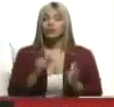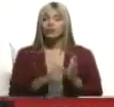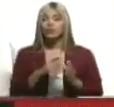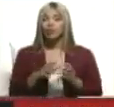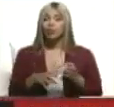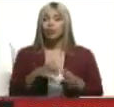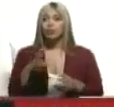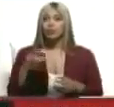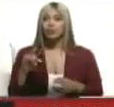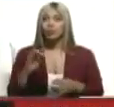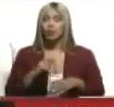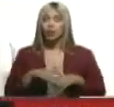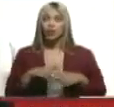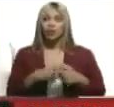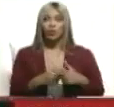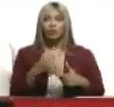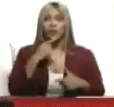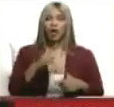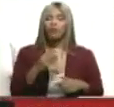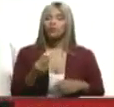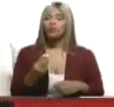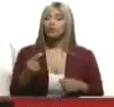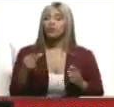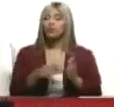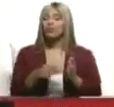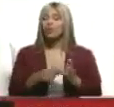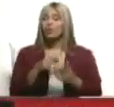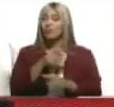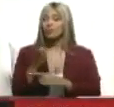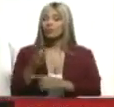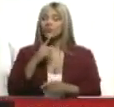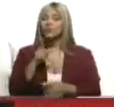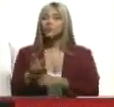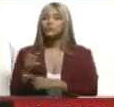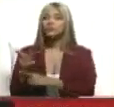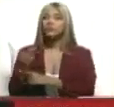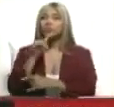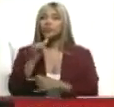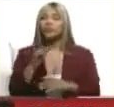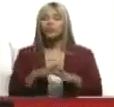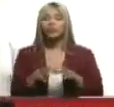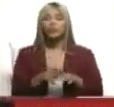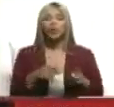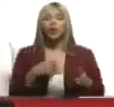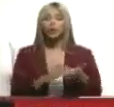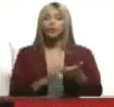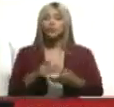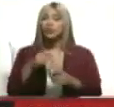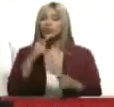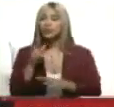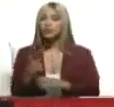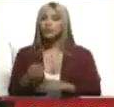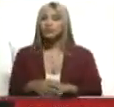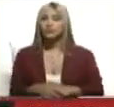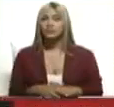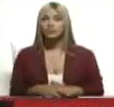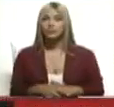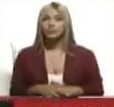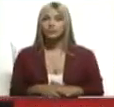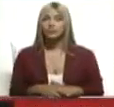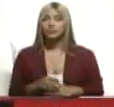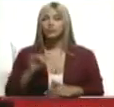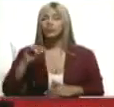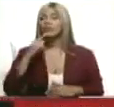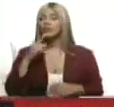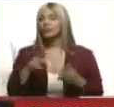ese. Entonces, hay un montón de demandas y esta operación fue para legitimar esas demandas a través del juez Leonardo Starr